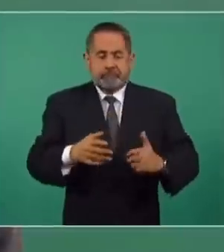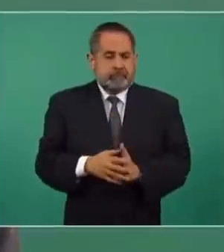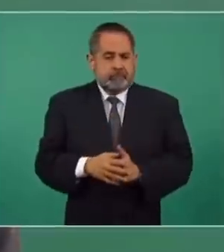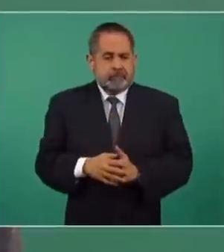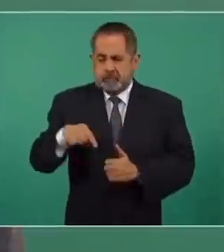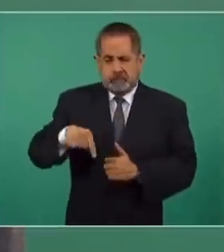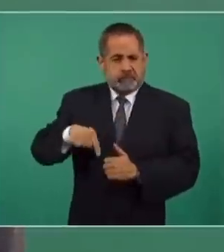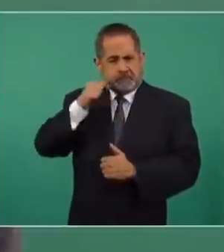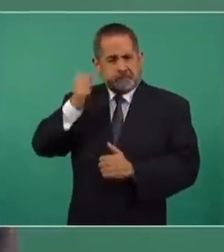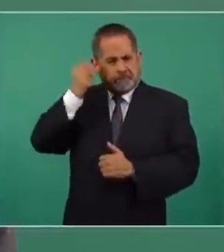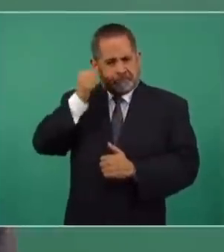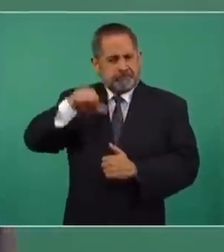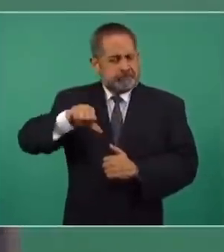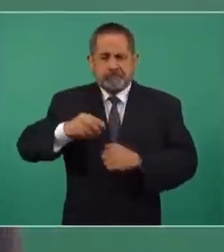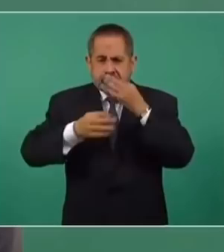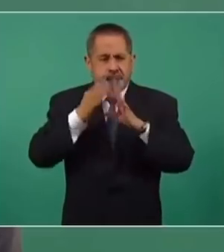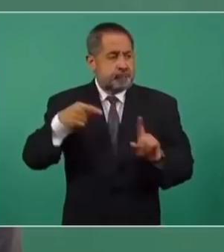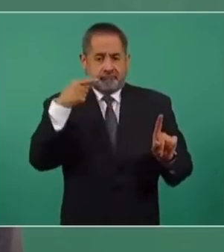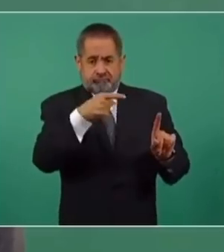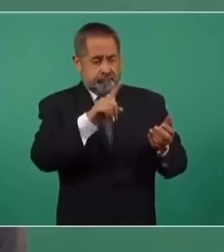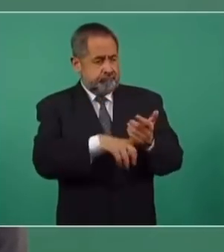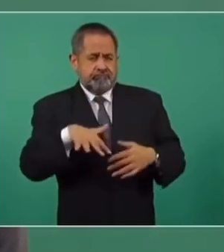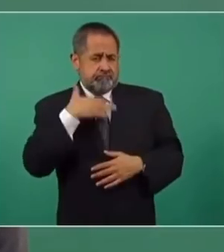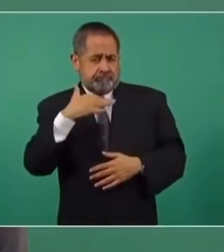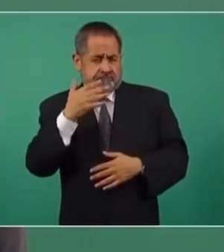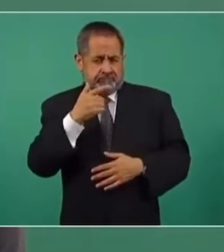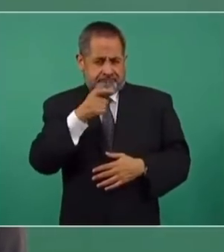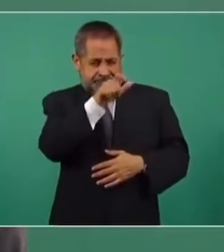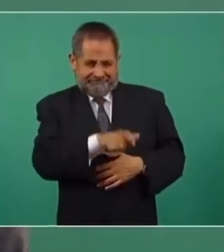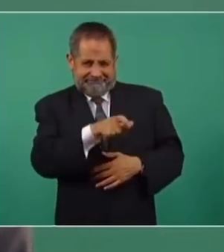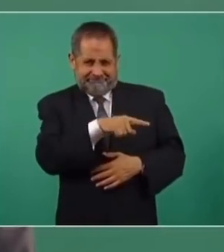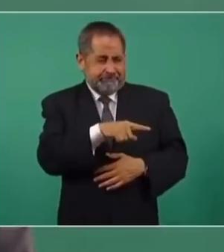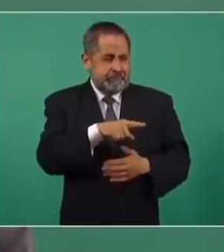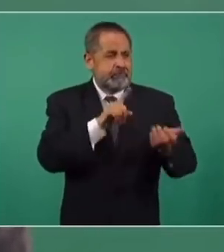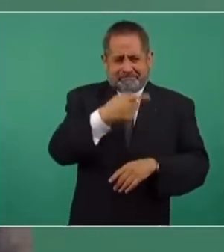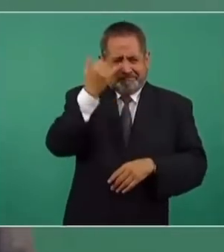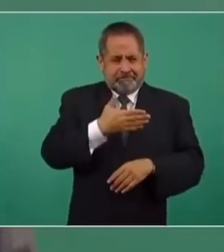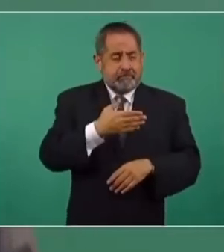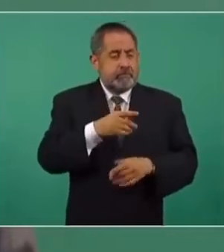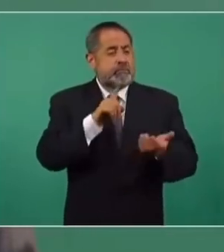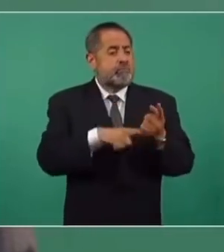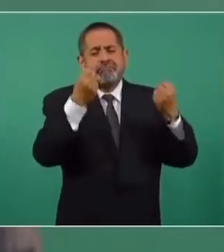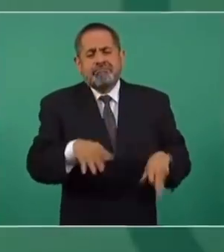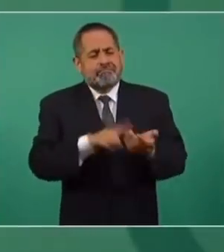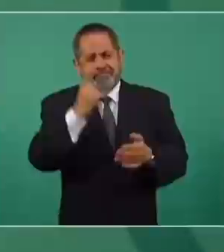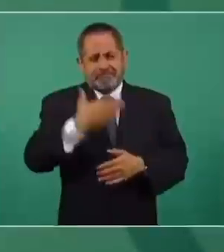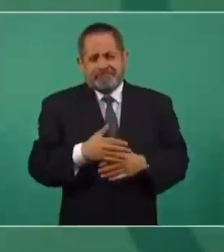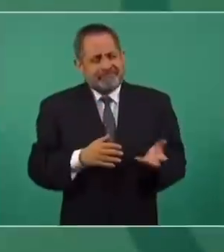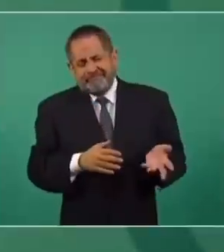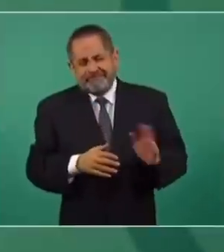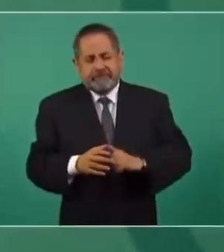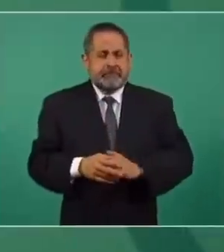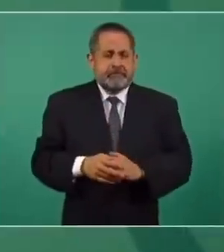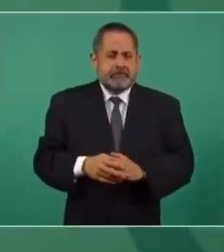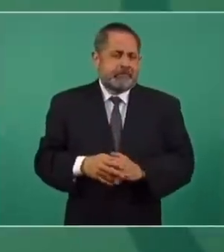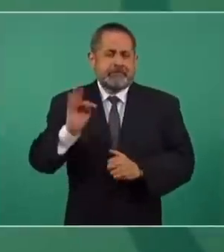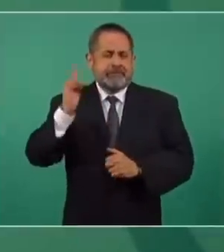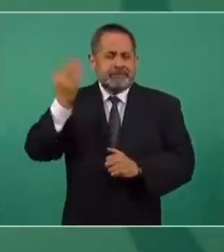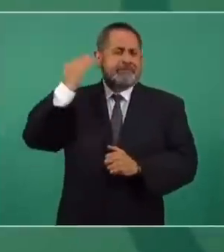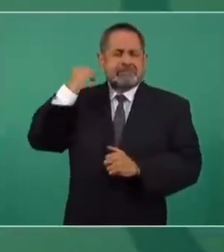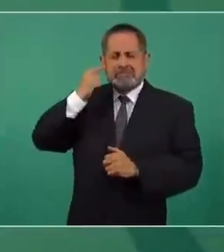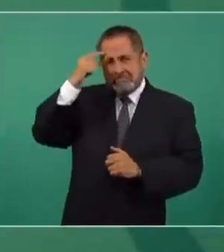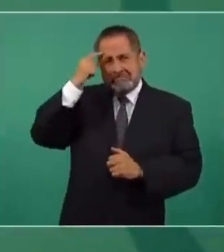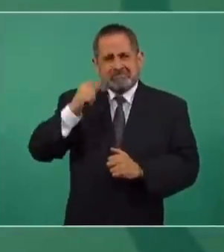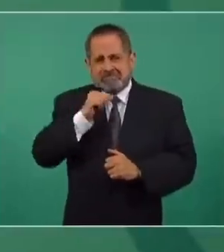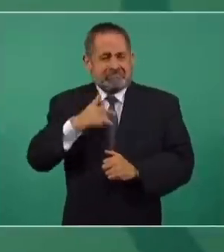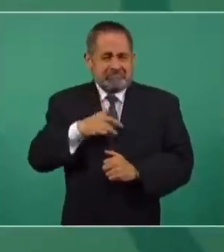Aquí siempre he hablado de que el corrupto no solo se daña a él, afecta a sus familiares. Antes, a lo mejor, no había conciencia de eso.